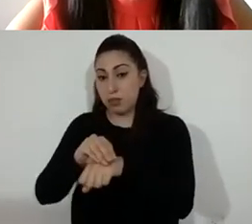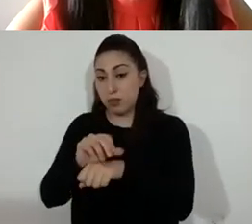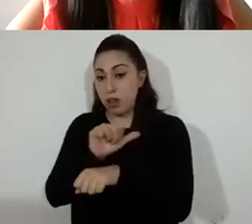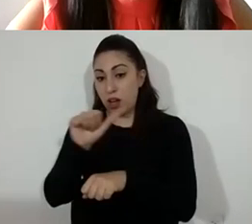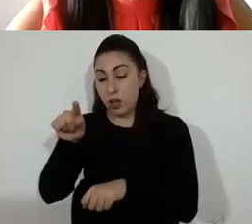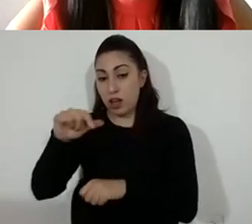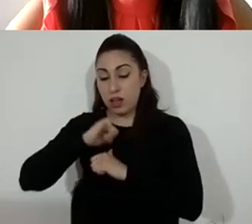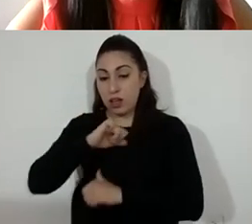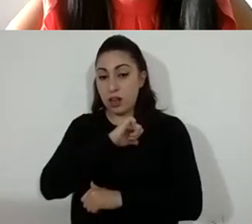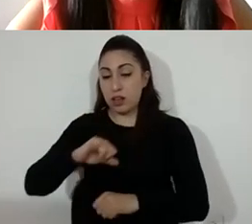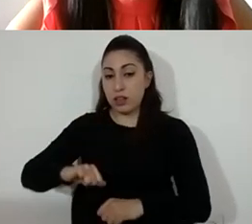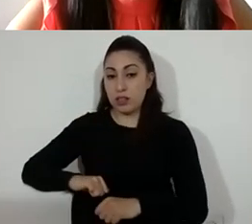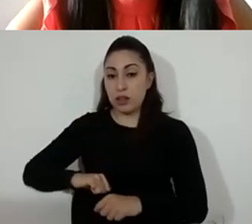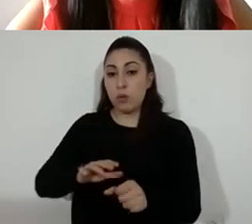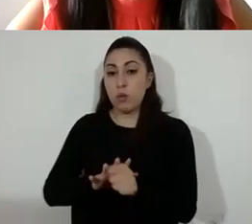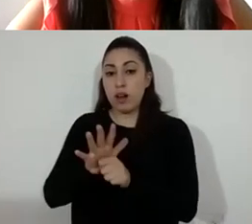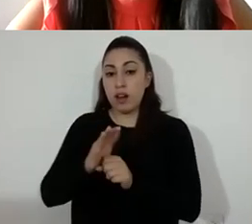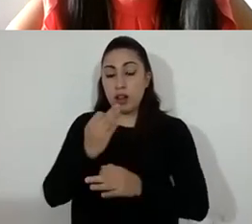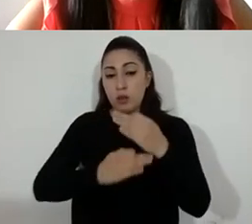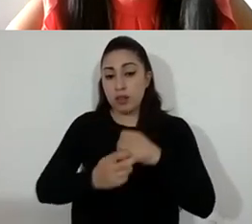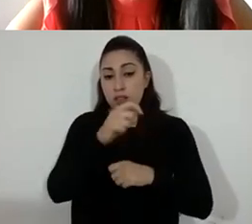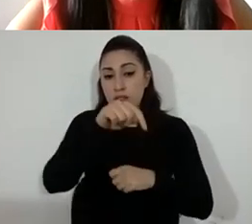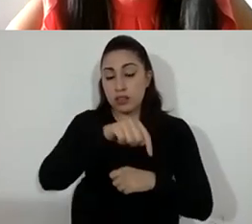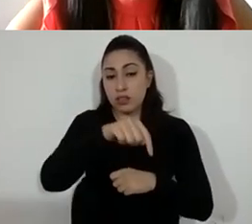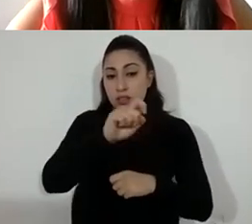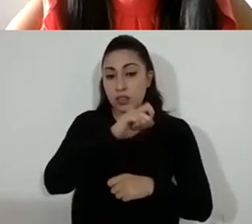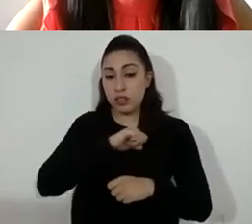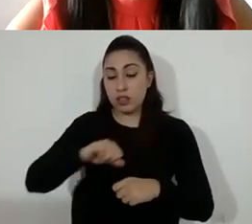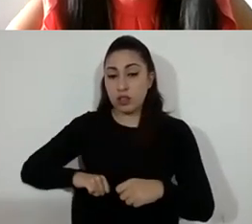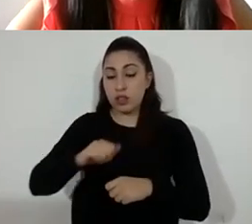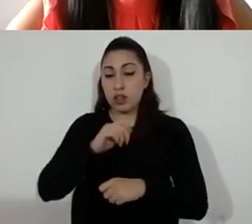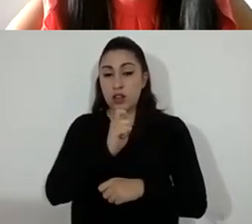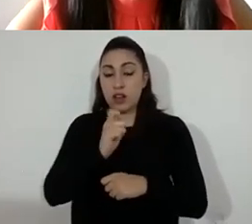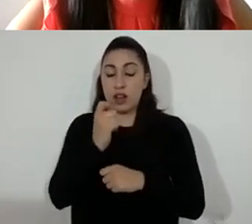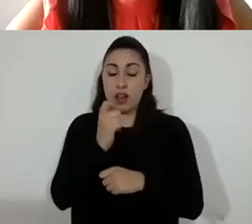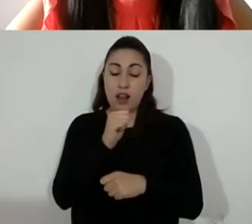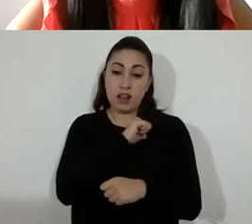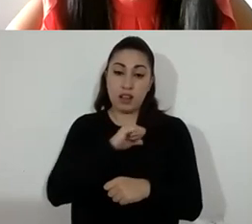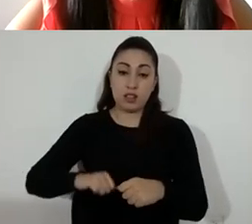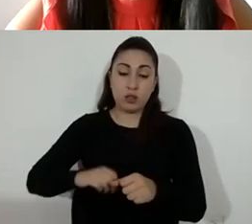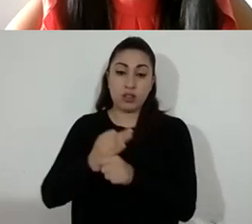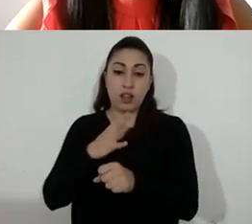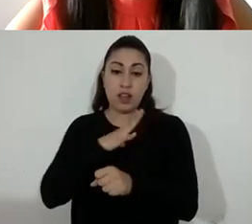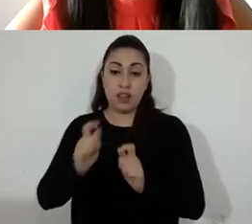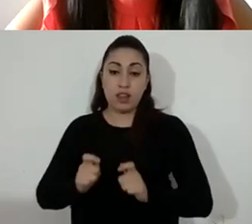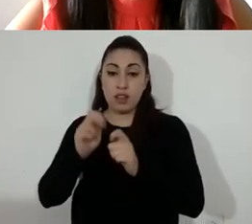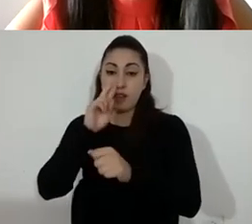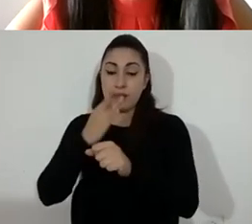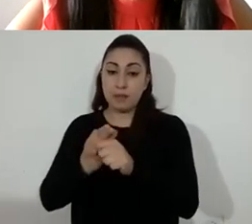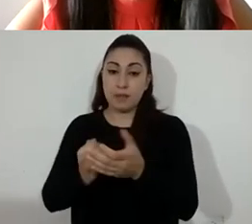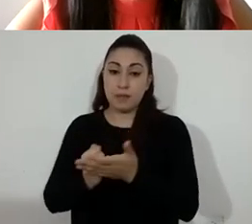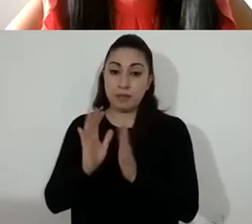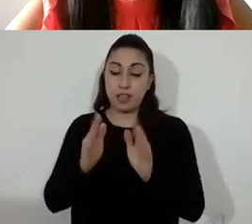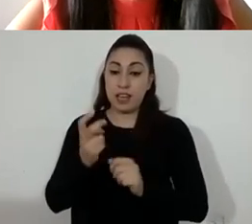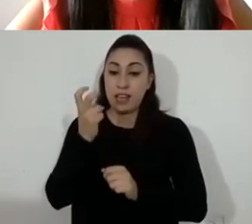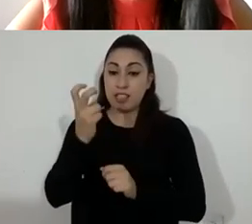alcaldías. ¿A cuáles alcaldías? A estas que están ya feneciendo. Fíjense lo interesante. A estas que